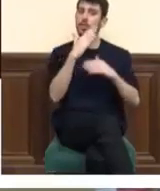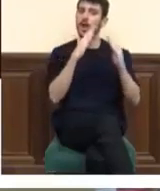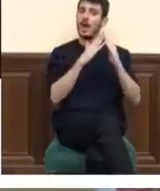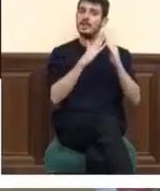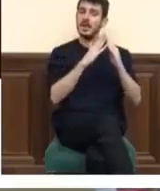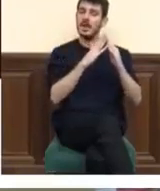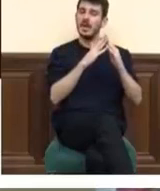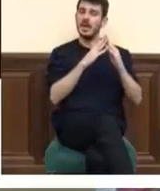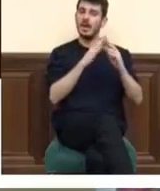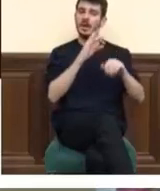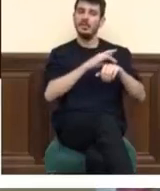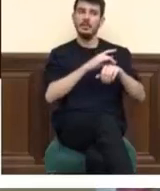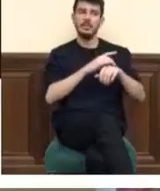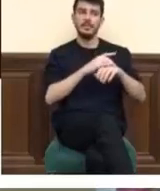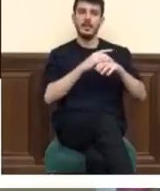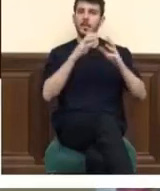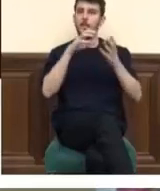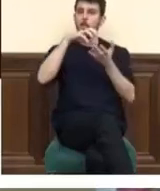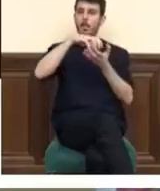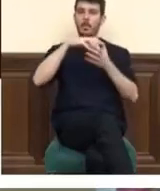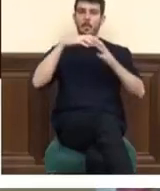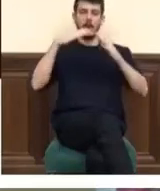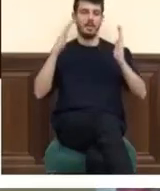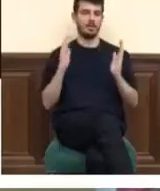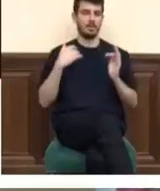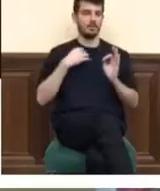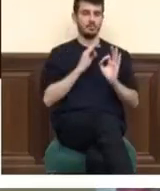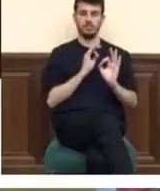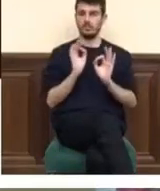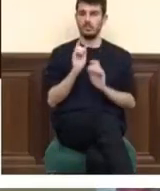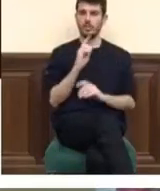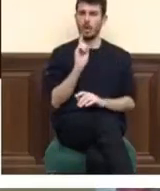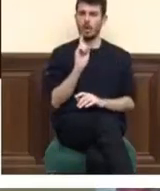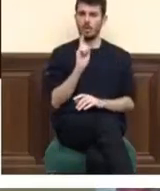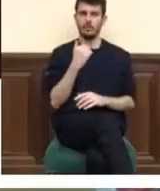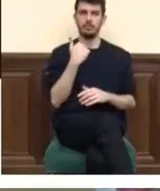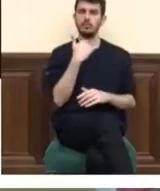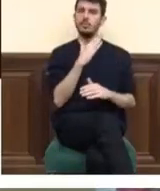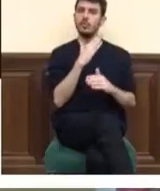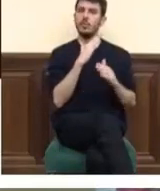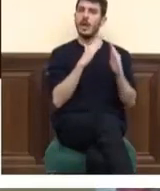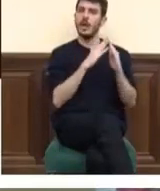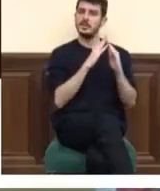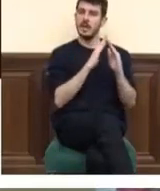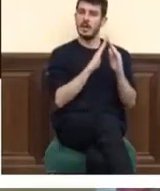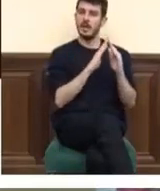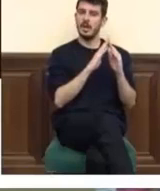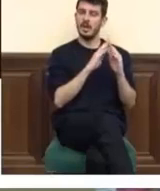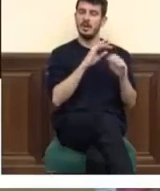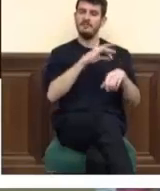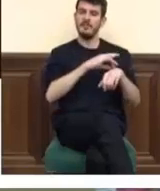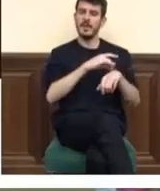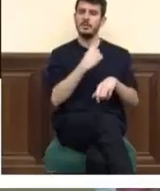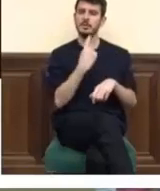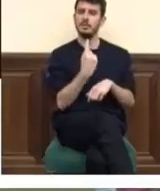en el palacete ese que se buscó, que la regalaron, en su casa, enferma y sola,